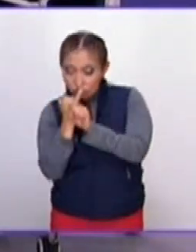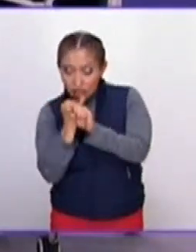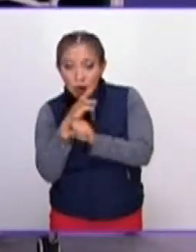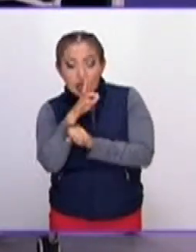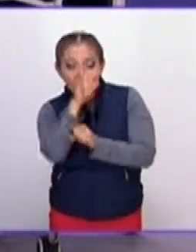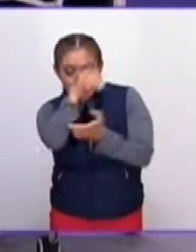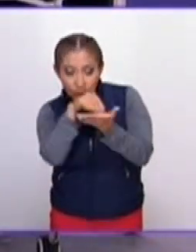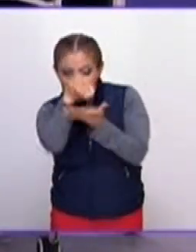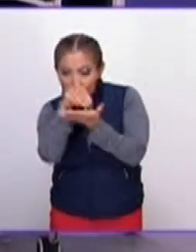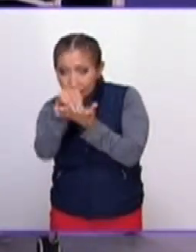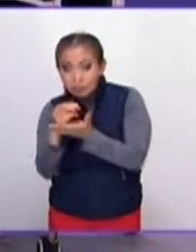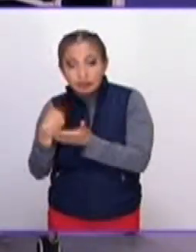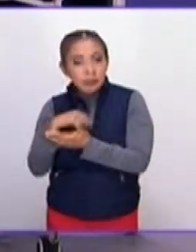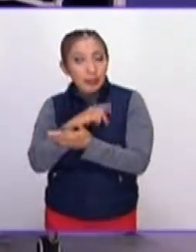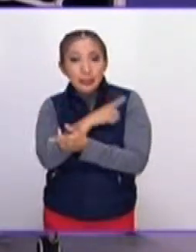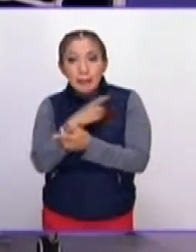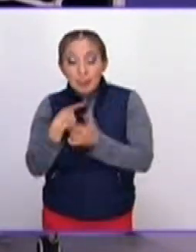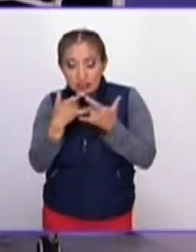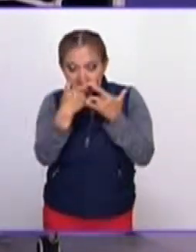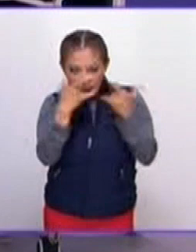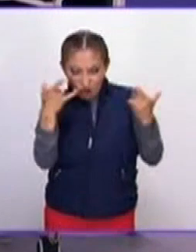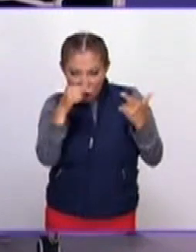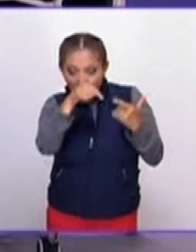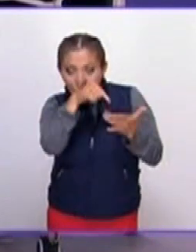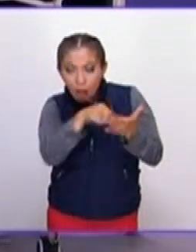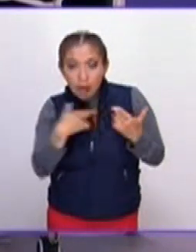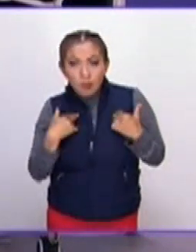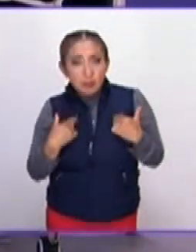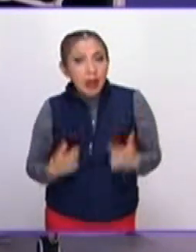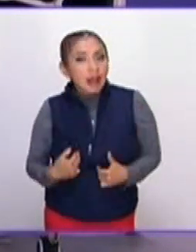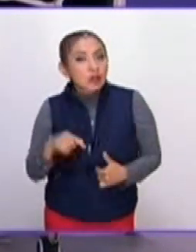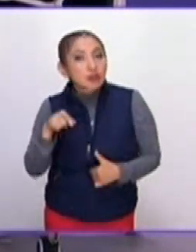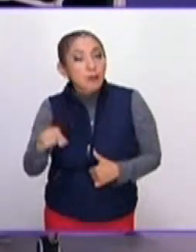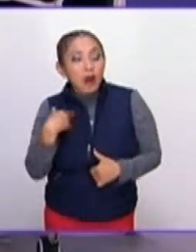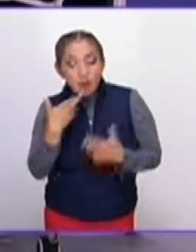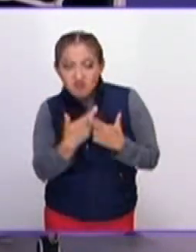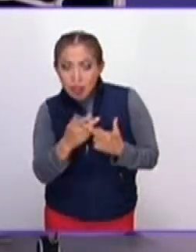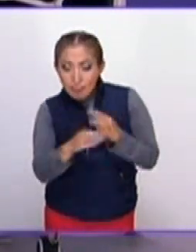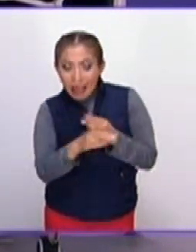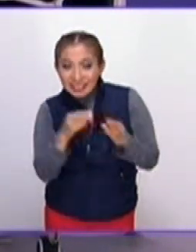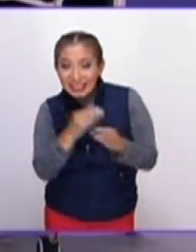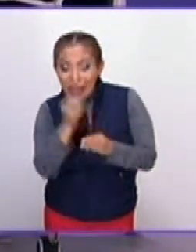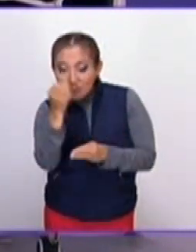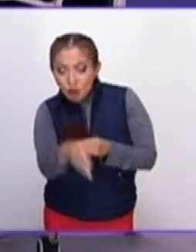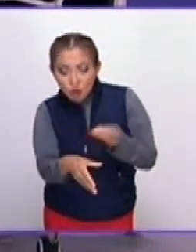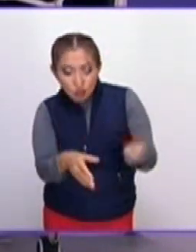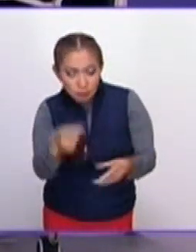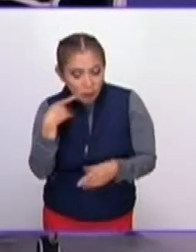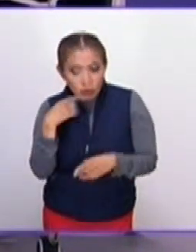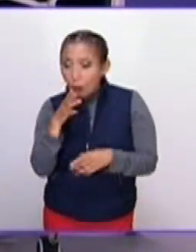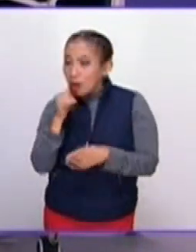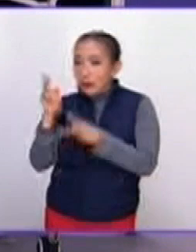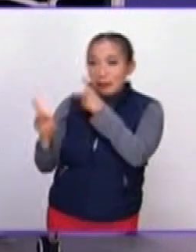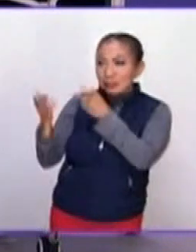porque nosotros tenemos que hacer la historia de la humanidad a partir de los restos materiales. No podemos platicar